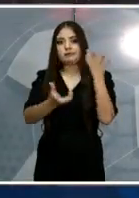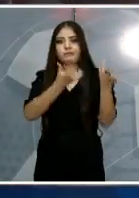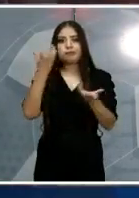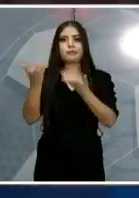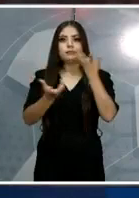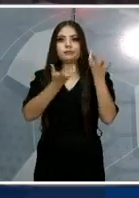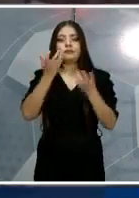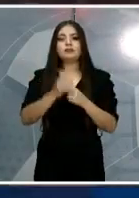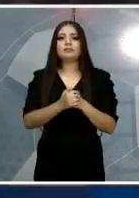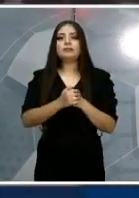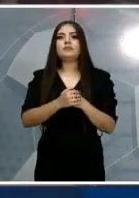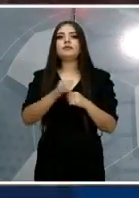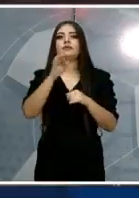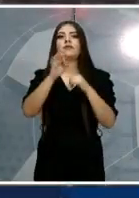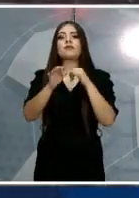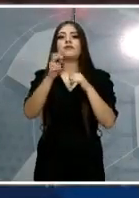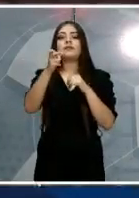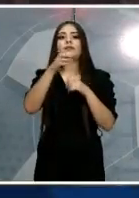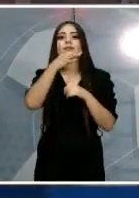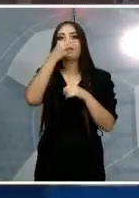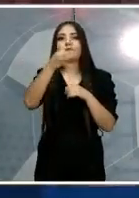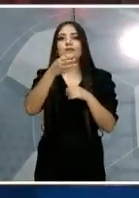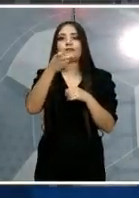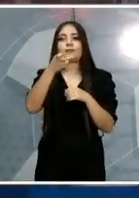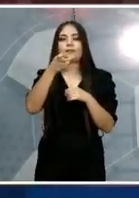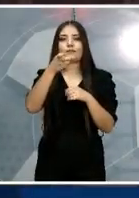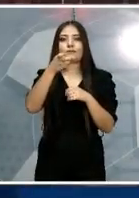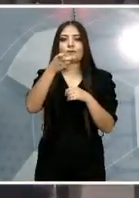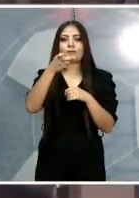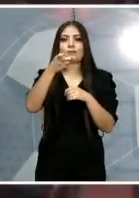el siniestro fue provocado por un cortocircuito.